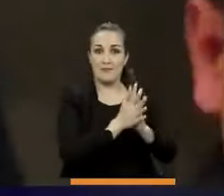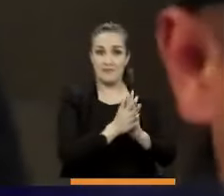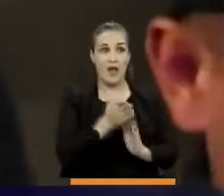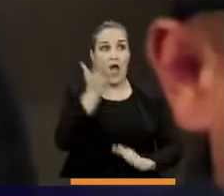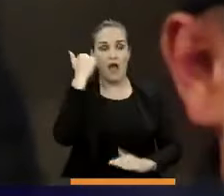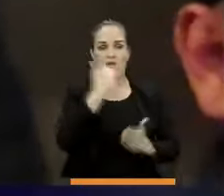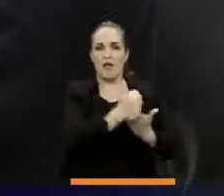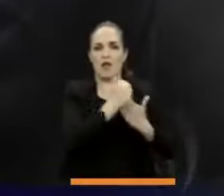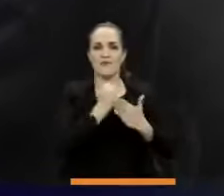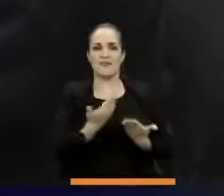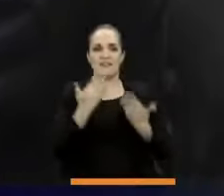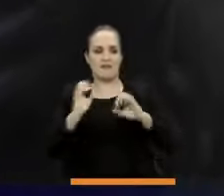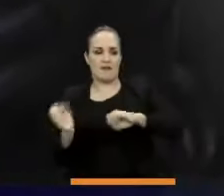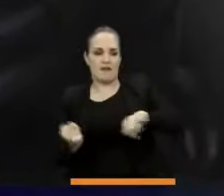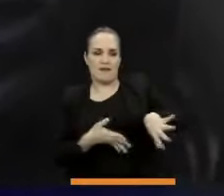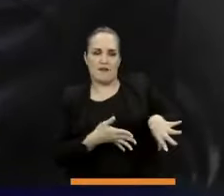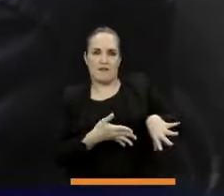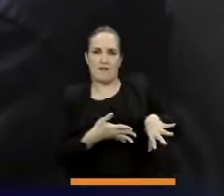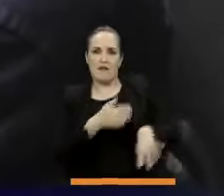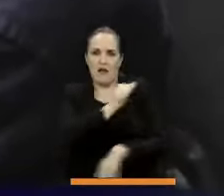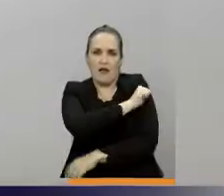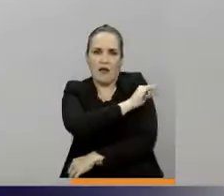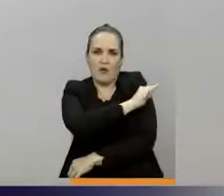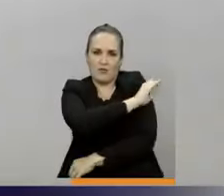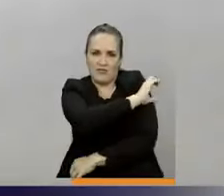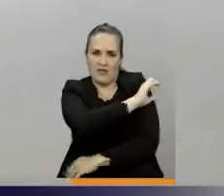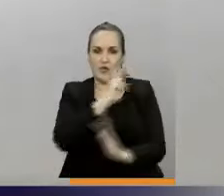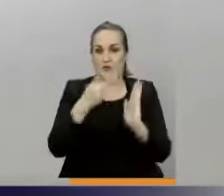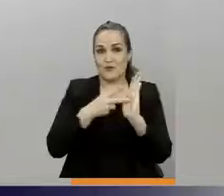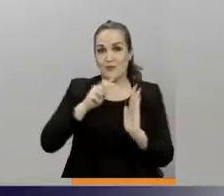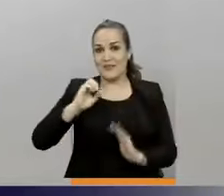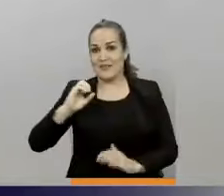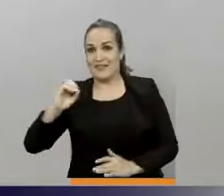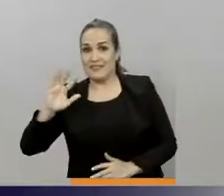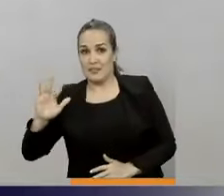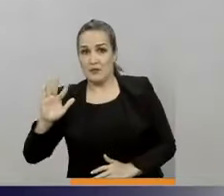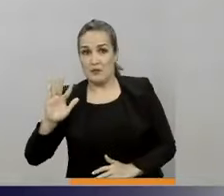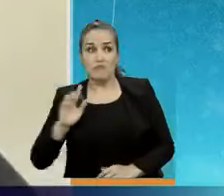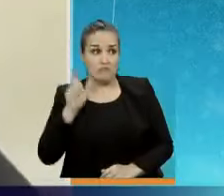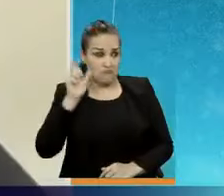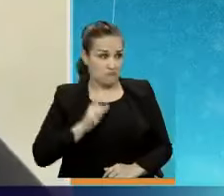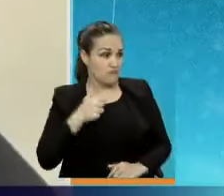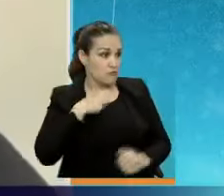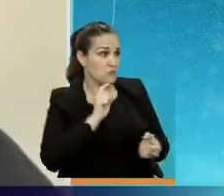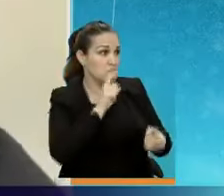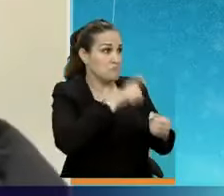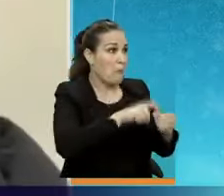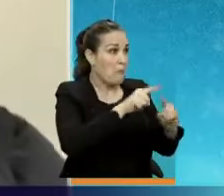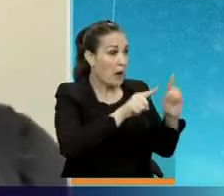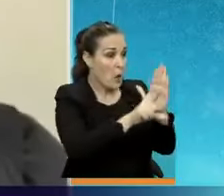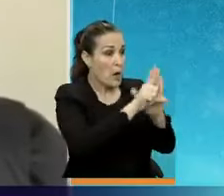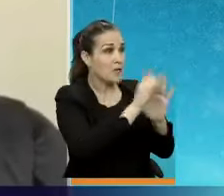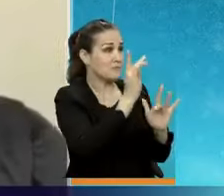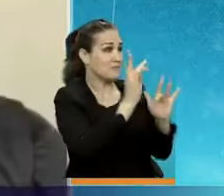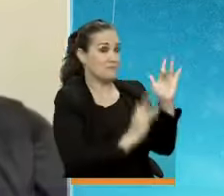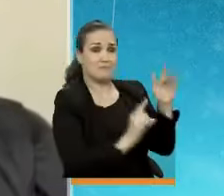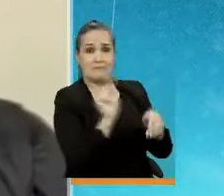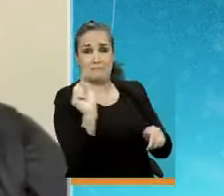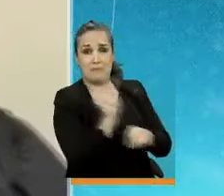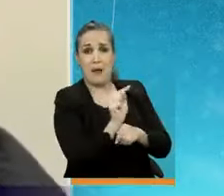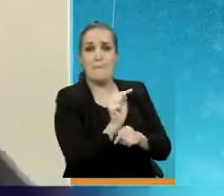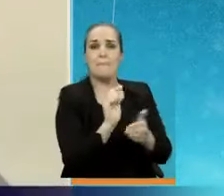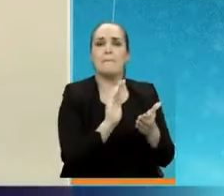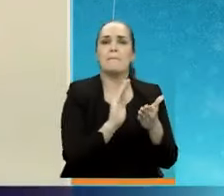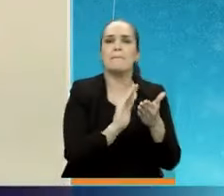desmovilizarse en 2005. El excombatiente líder de las Autodefensas Unidas de Colombia criticó esta normativa. ¿Cómo es posible que se impongan medidas